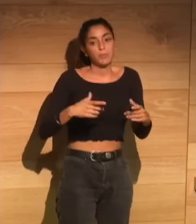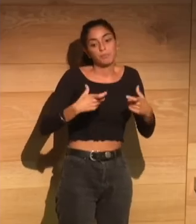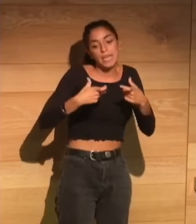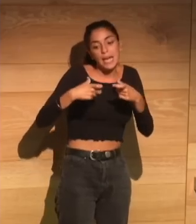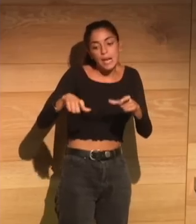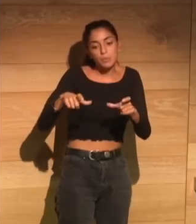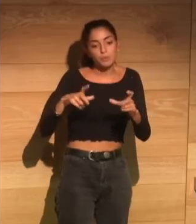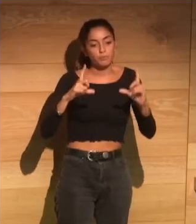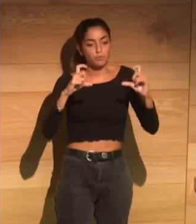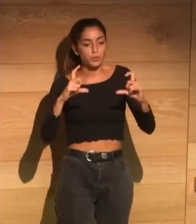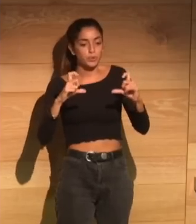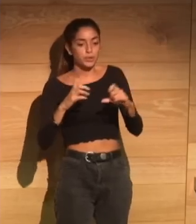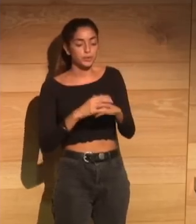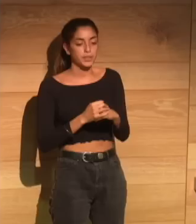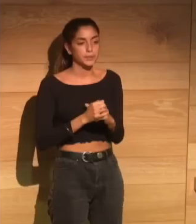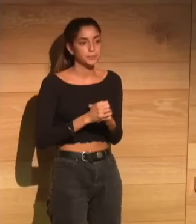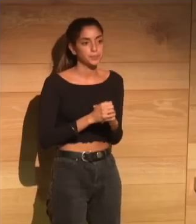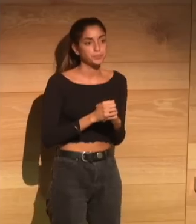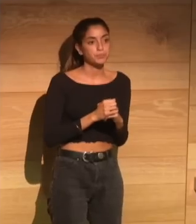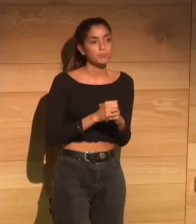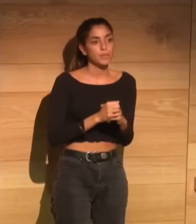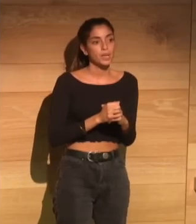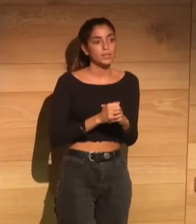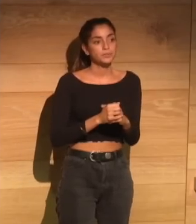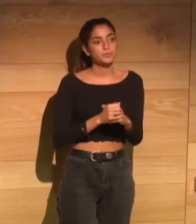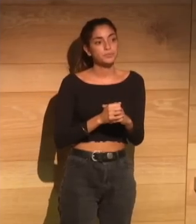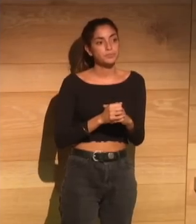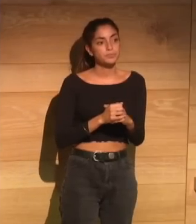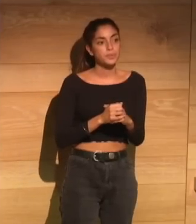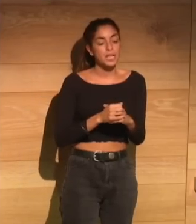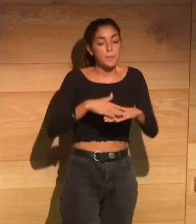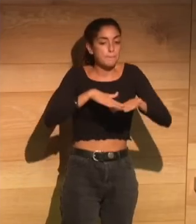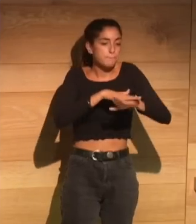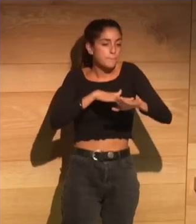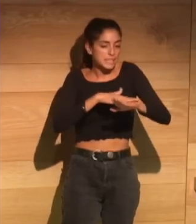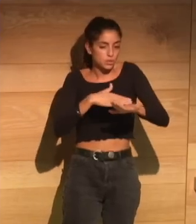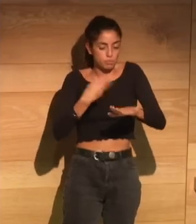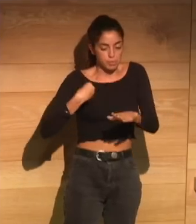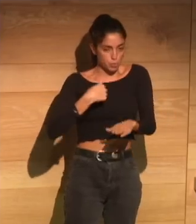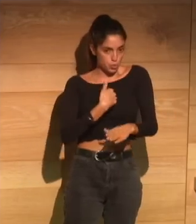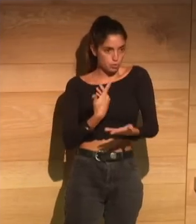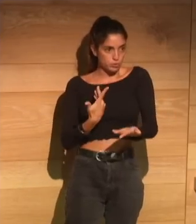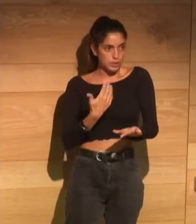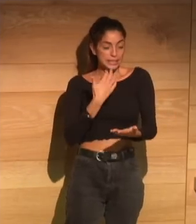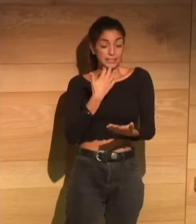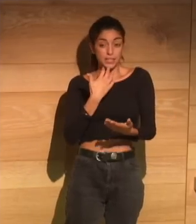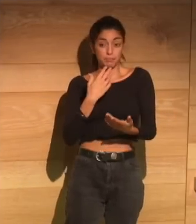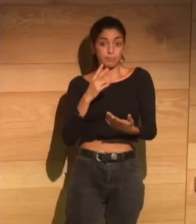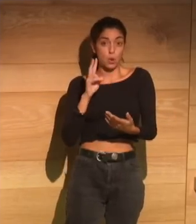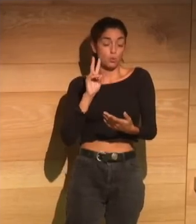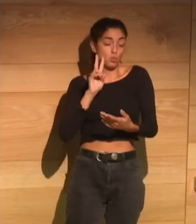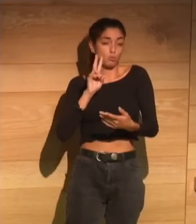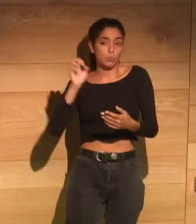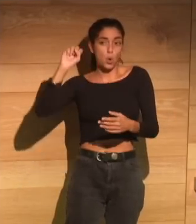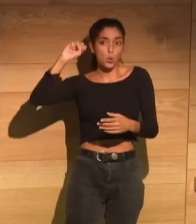de Plato. A ver, yo voy muy a lo básico, Rodrigo, ahora sigue, pero voy muy a lo básico para la gente como, básica como yo. Es decir, si tú estás mirando una luz fija